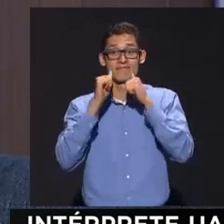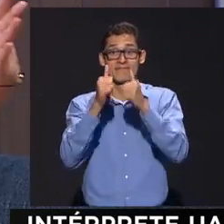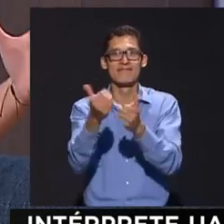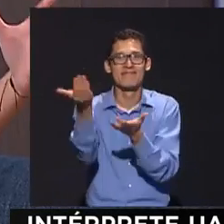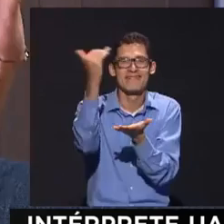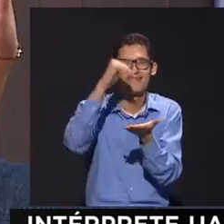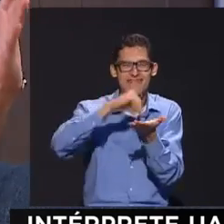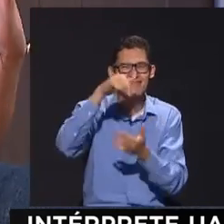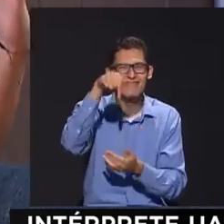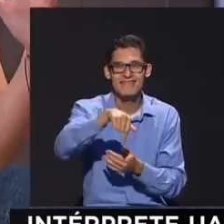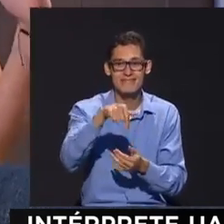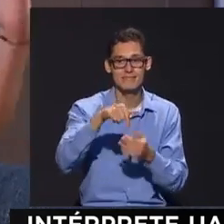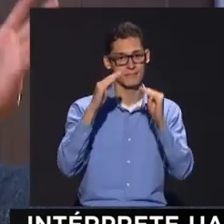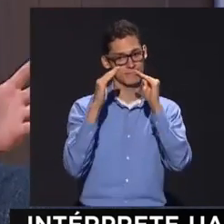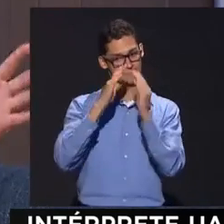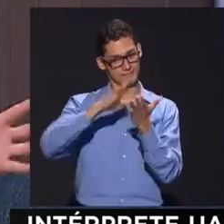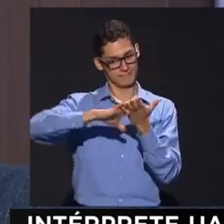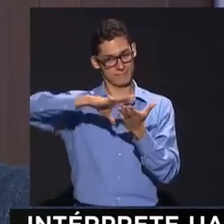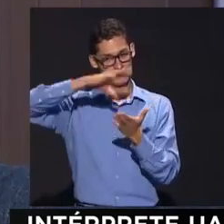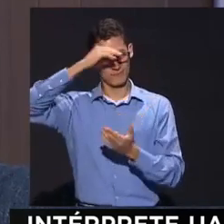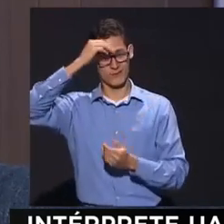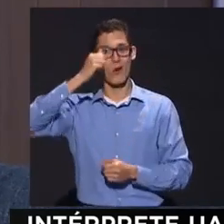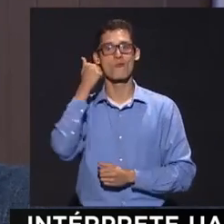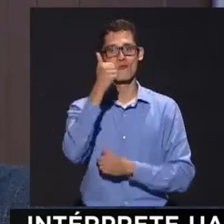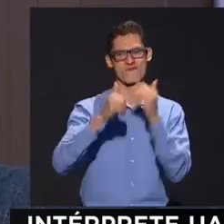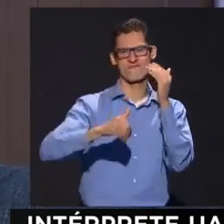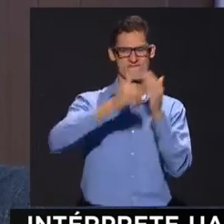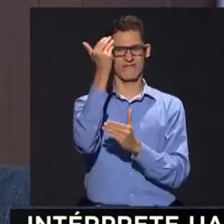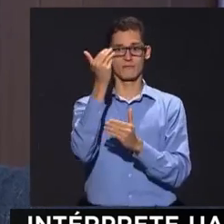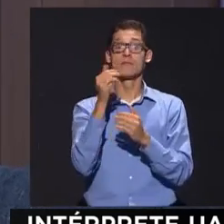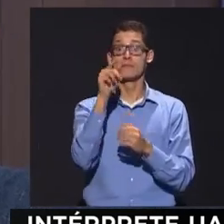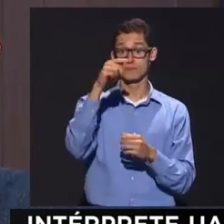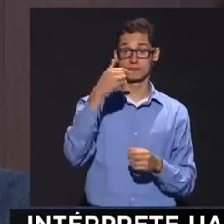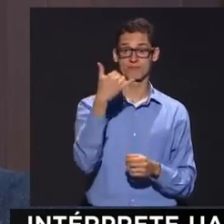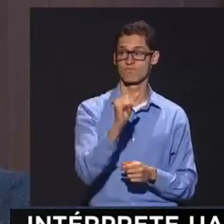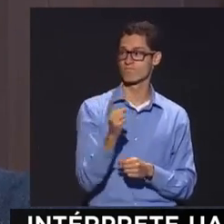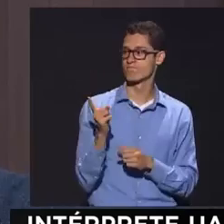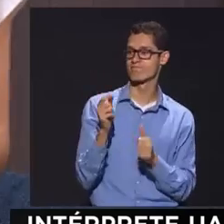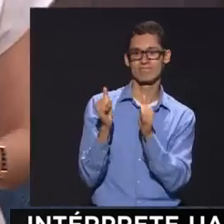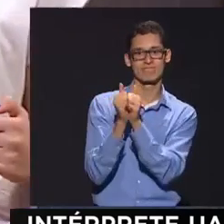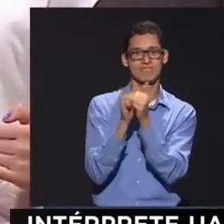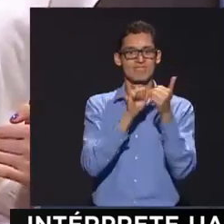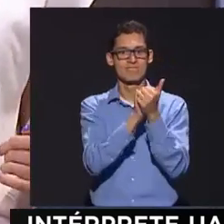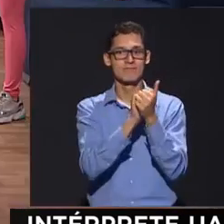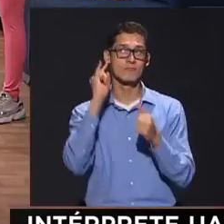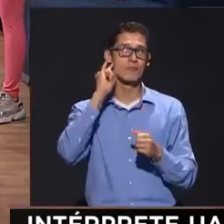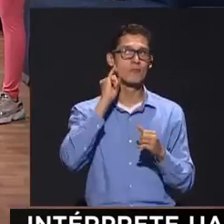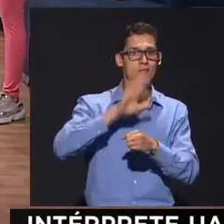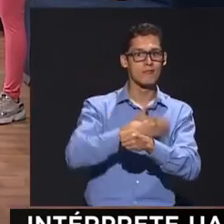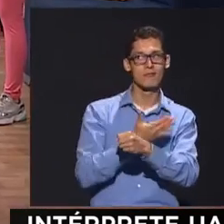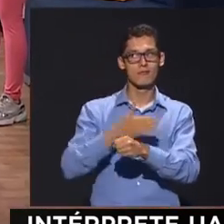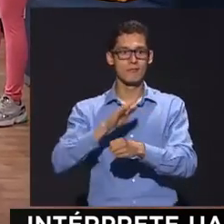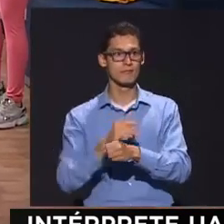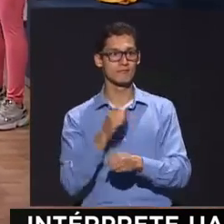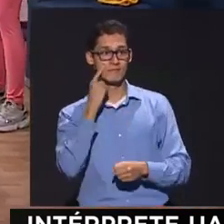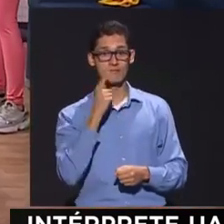tomamos en nuestro programa en casa aprendemos con un buen comienzo y les cuento que soy ya super acompañada por parte de juan mauricio